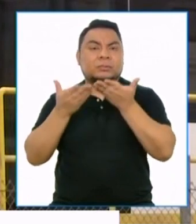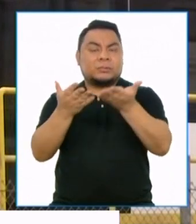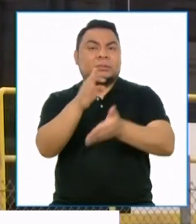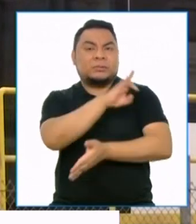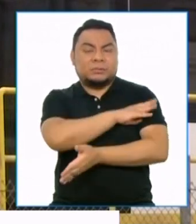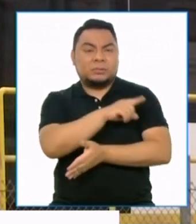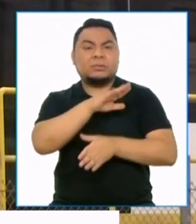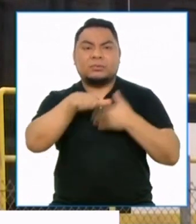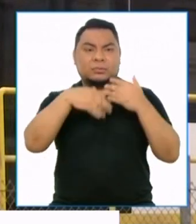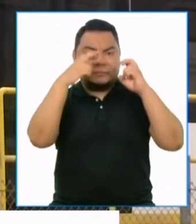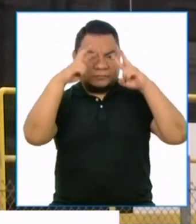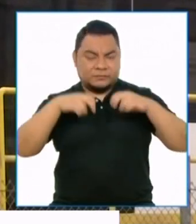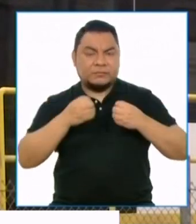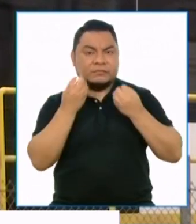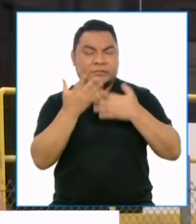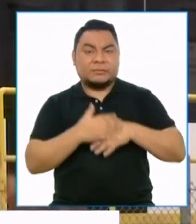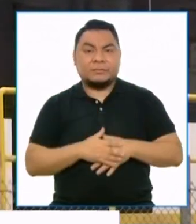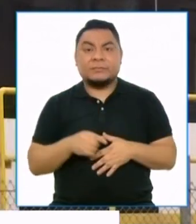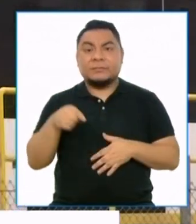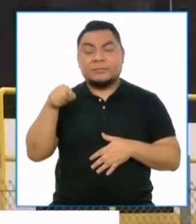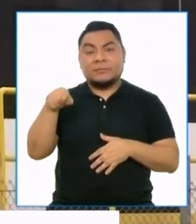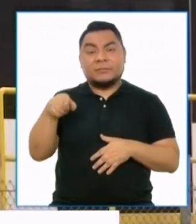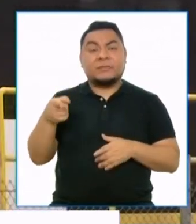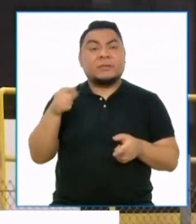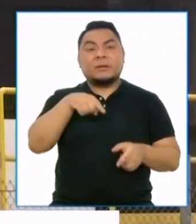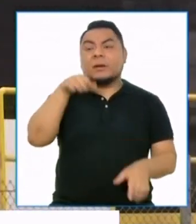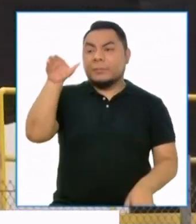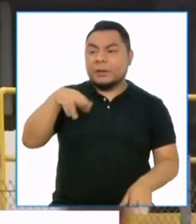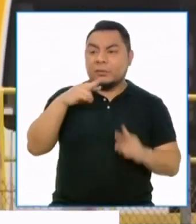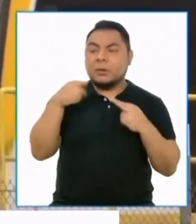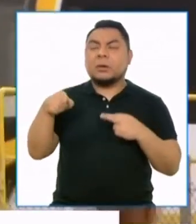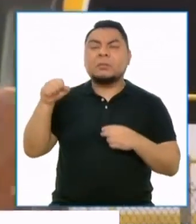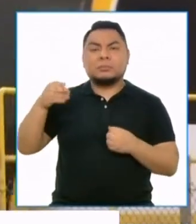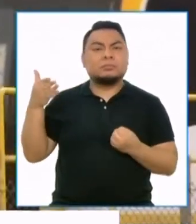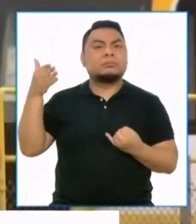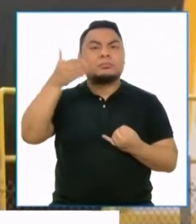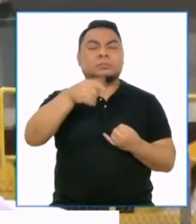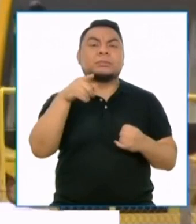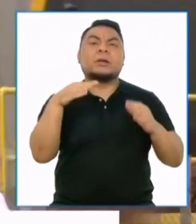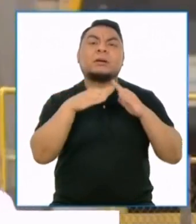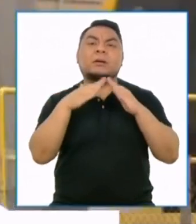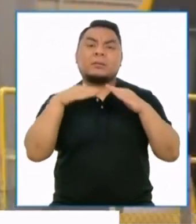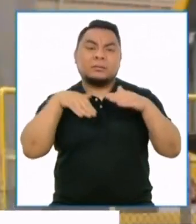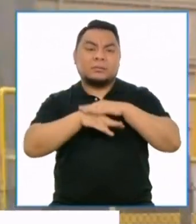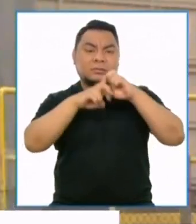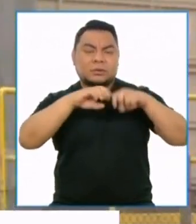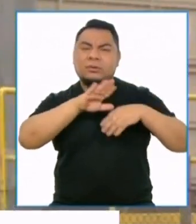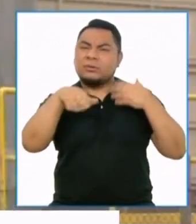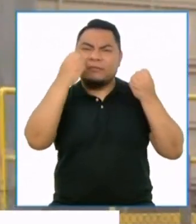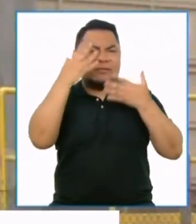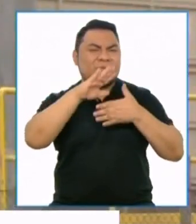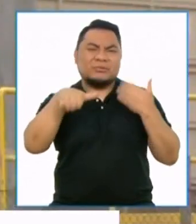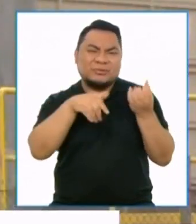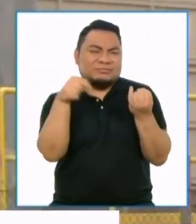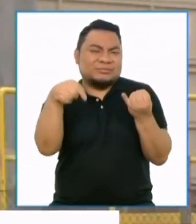Han ido a su domicilio y lo han allanado. Han dado toda la información. Y ahora vemos esta medida. En